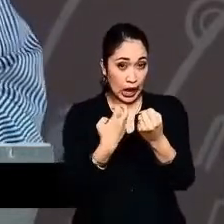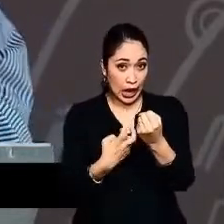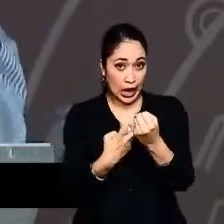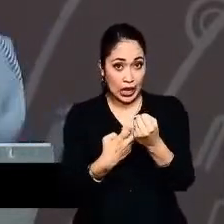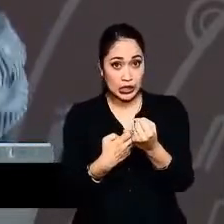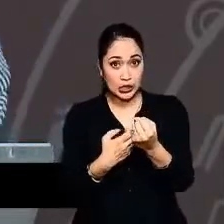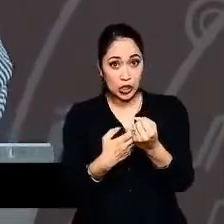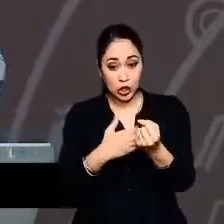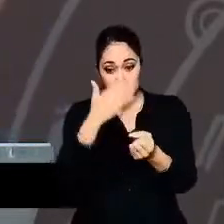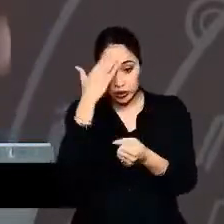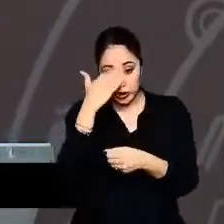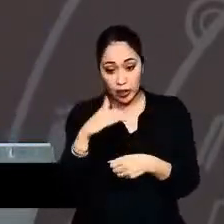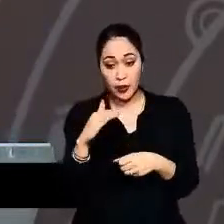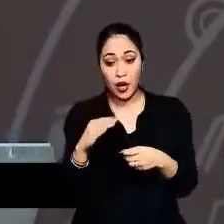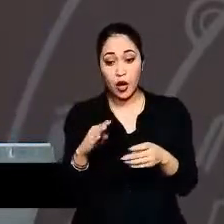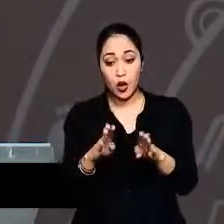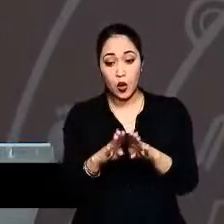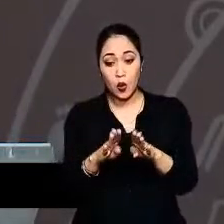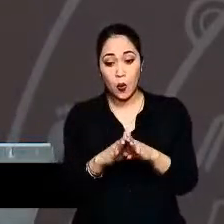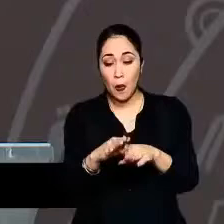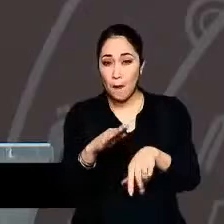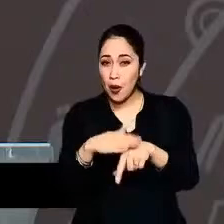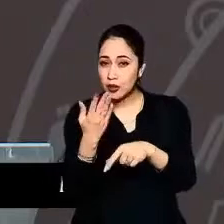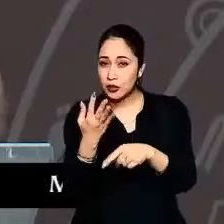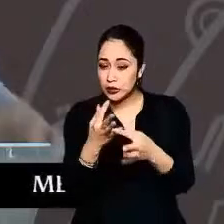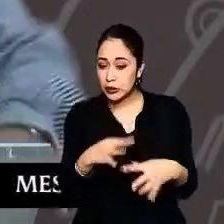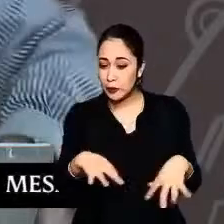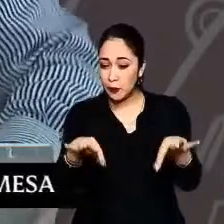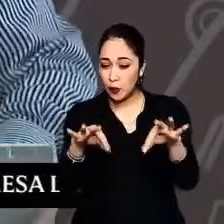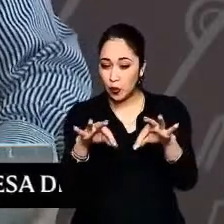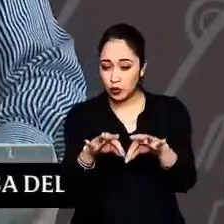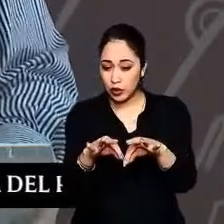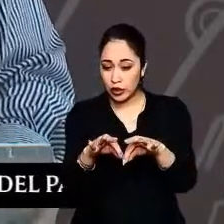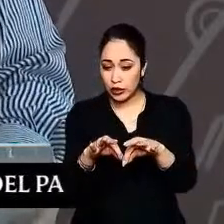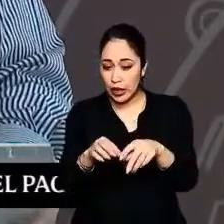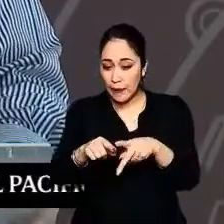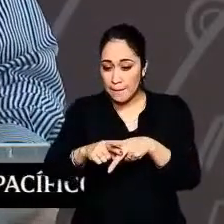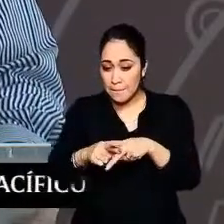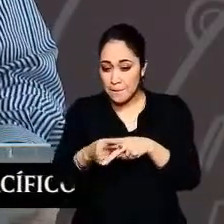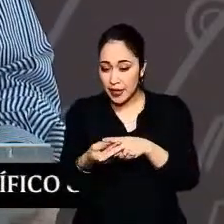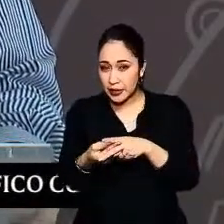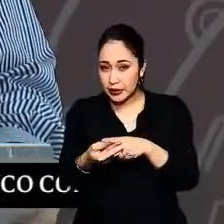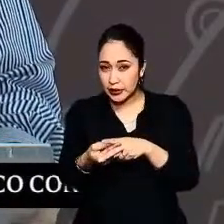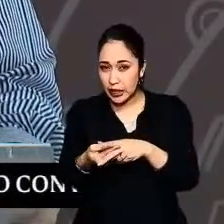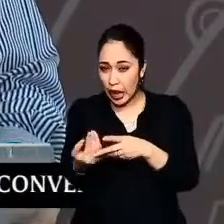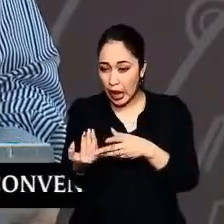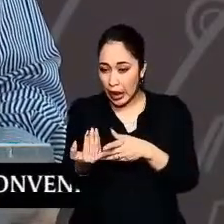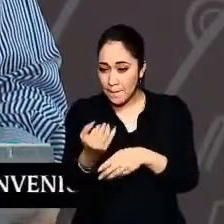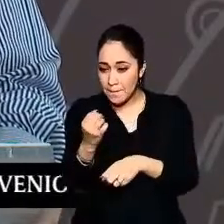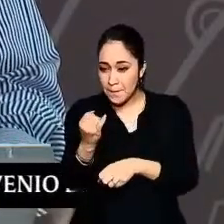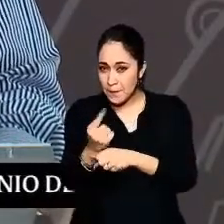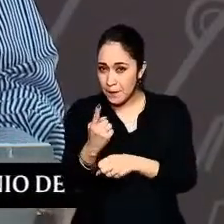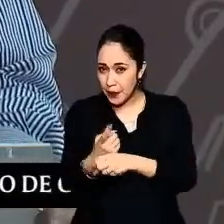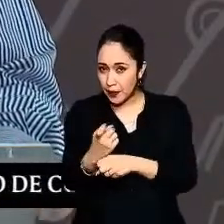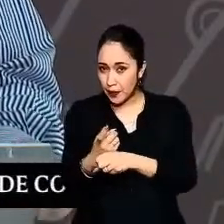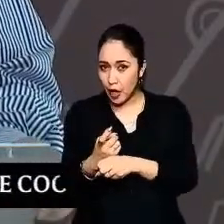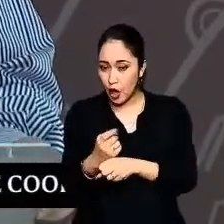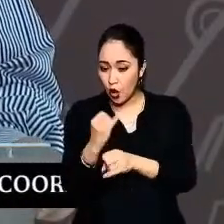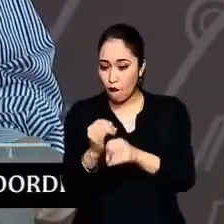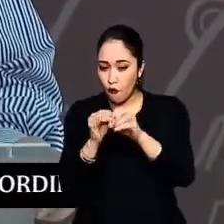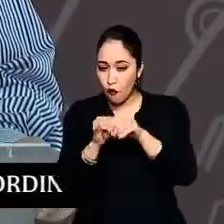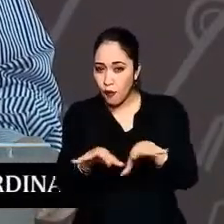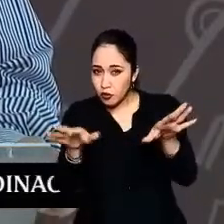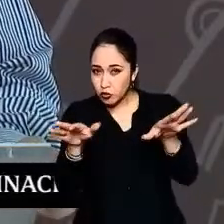realidad, la esencia del punto de partida, la base del convenio es compartir la información, estar